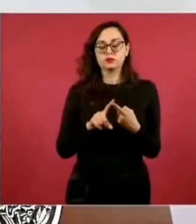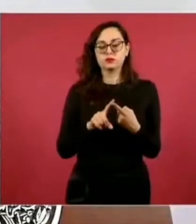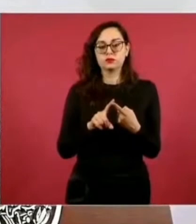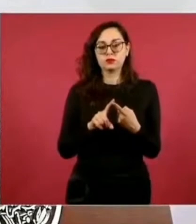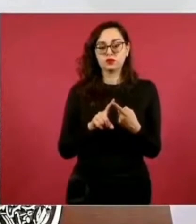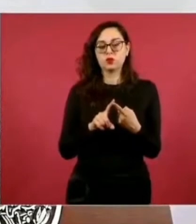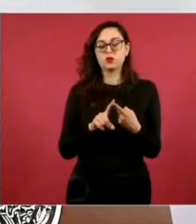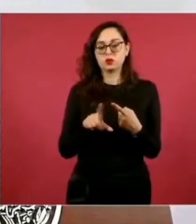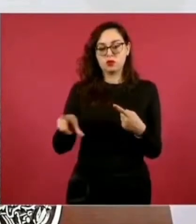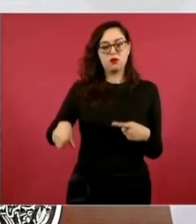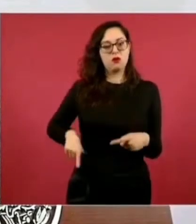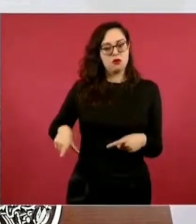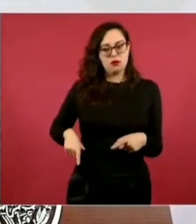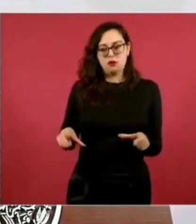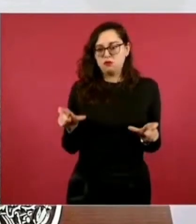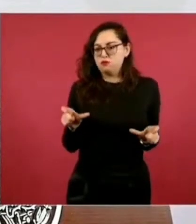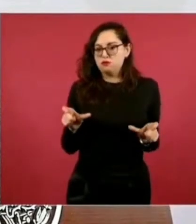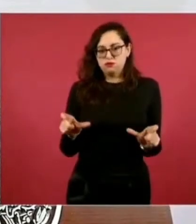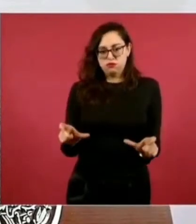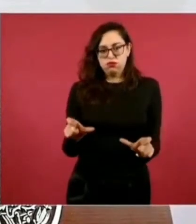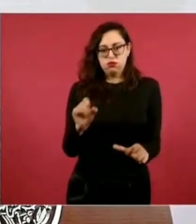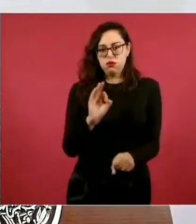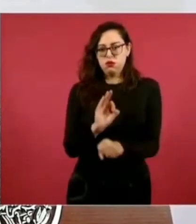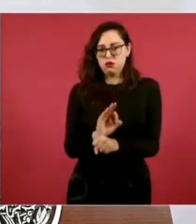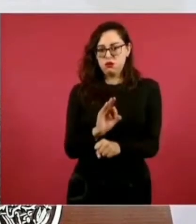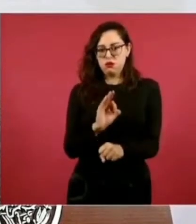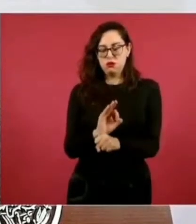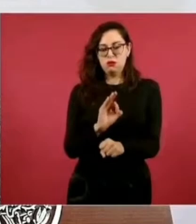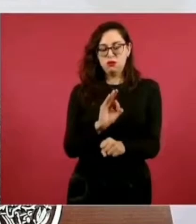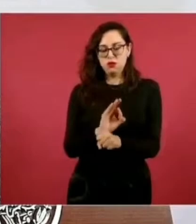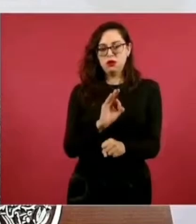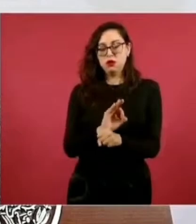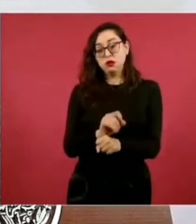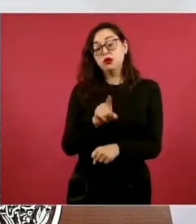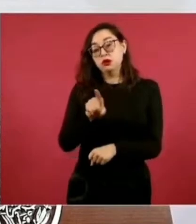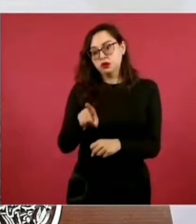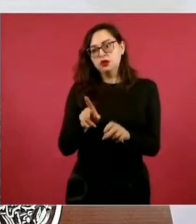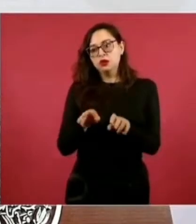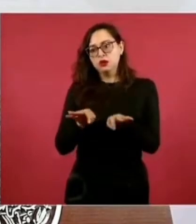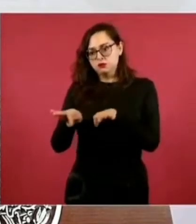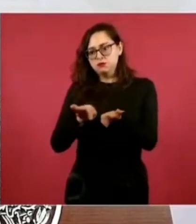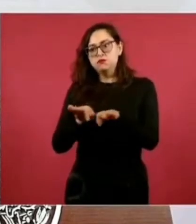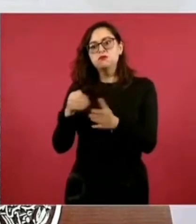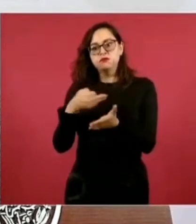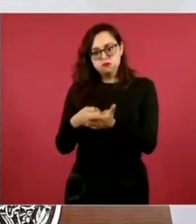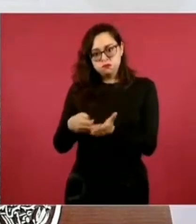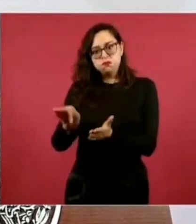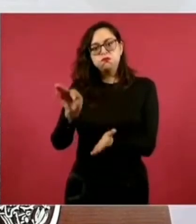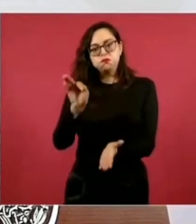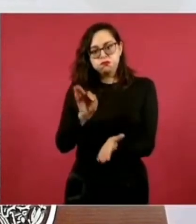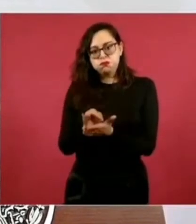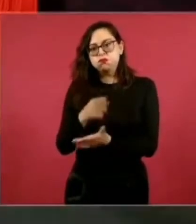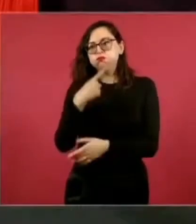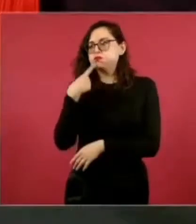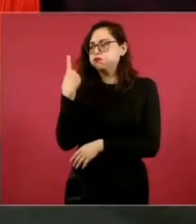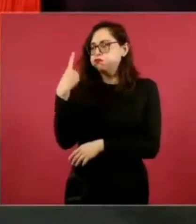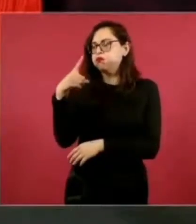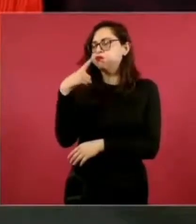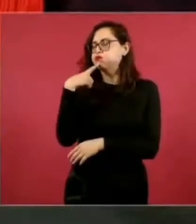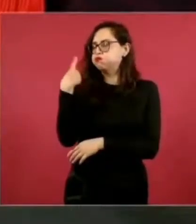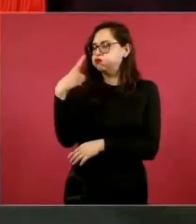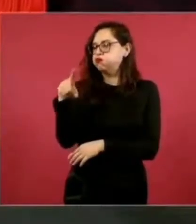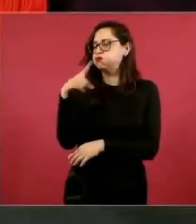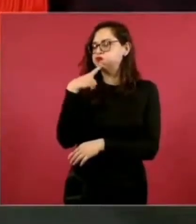la protección por las denuncias que valientemente has